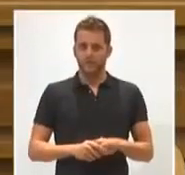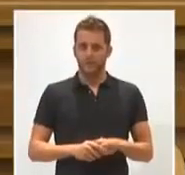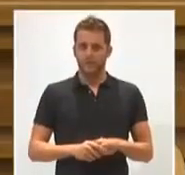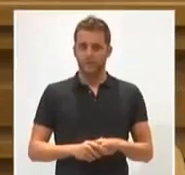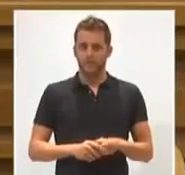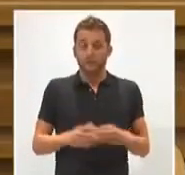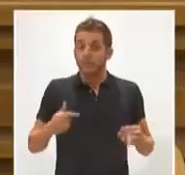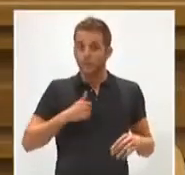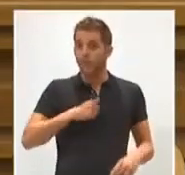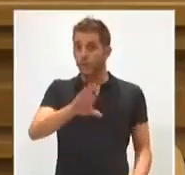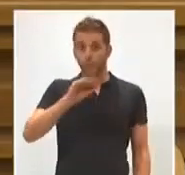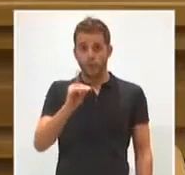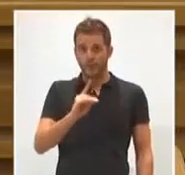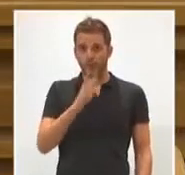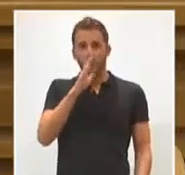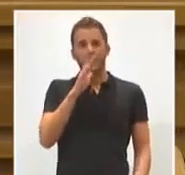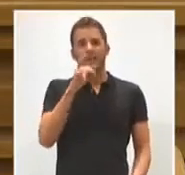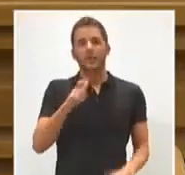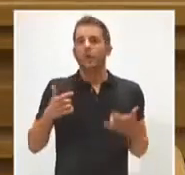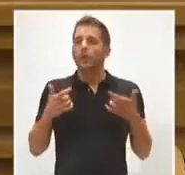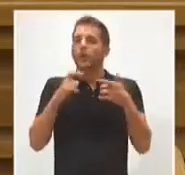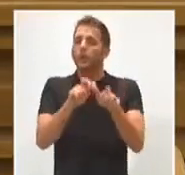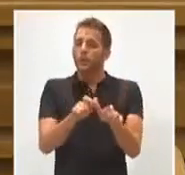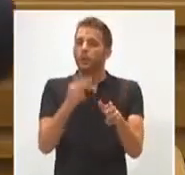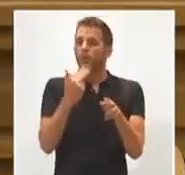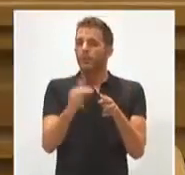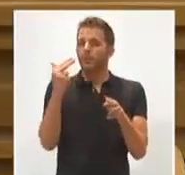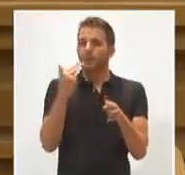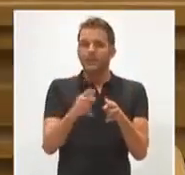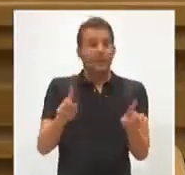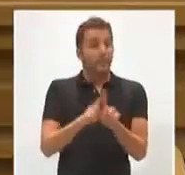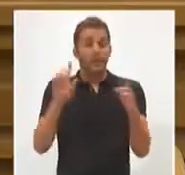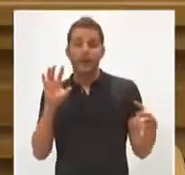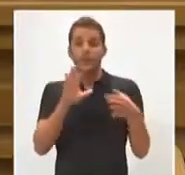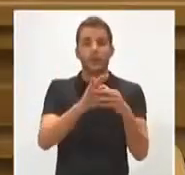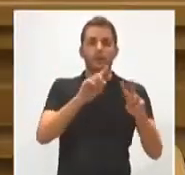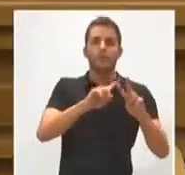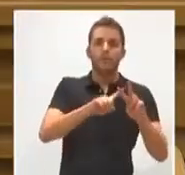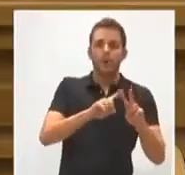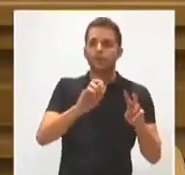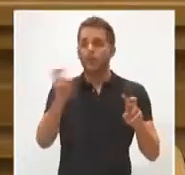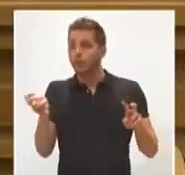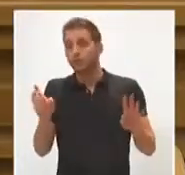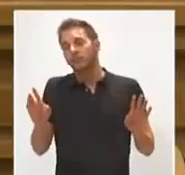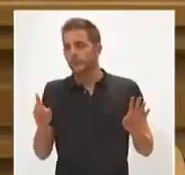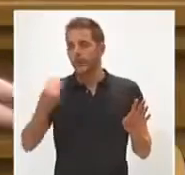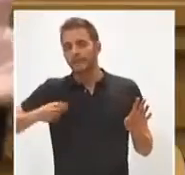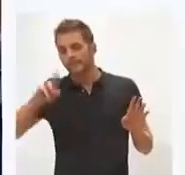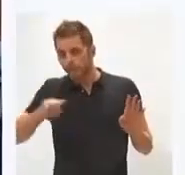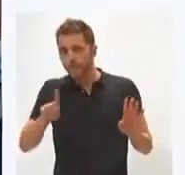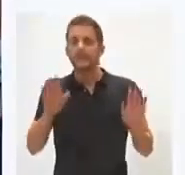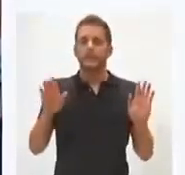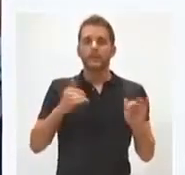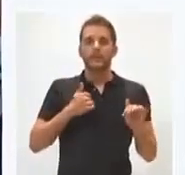yo no lo entiendo porque quien quiere gobernar con otro partido me da lo mismo que sea vos que sea otro menos lo mismo cada partido pero digo quien quiere tener que